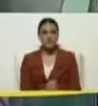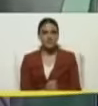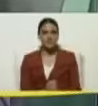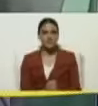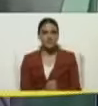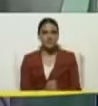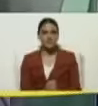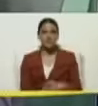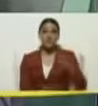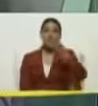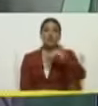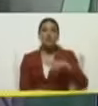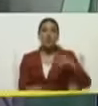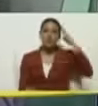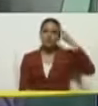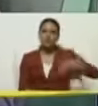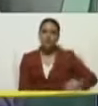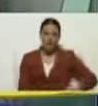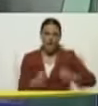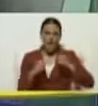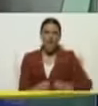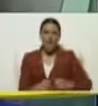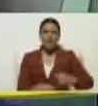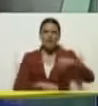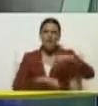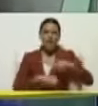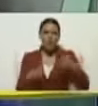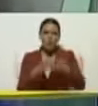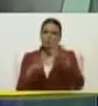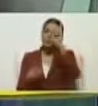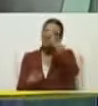Los guerreros de los puentes.